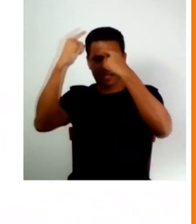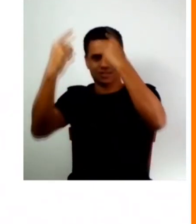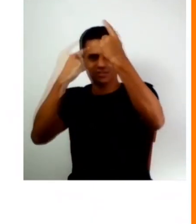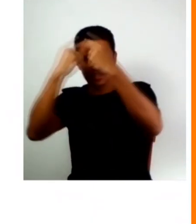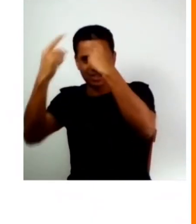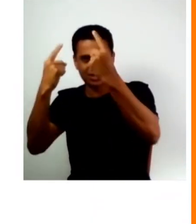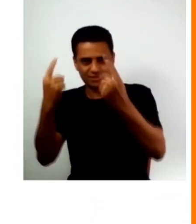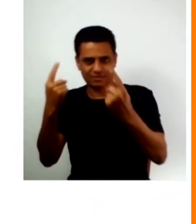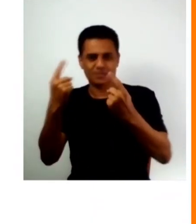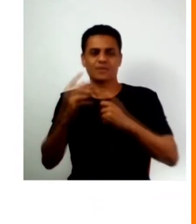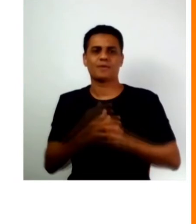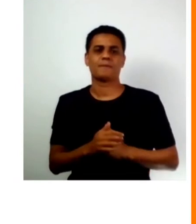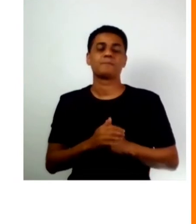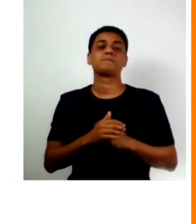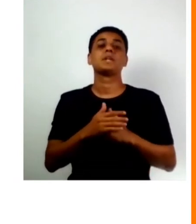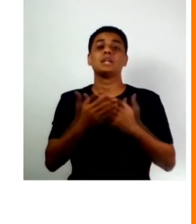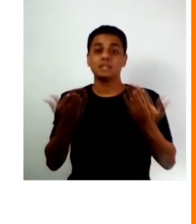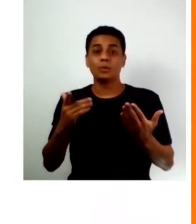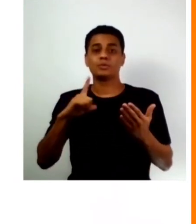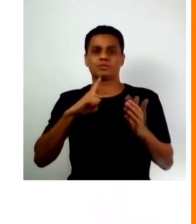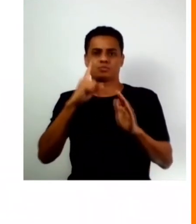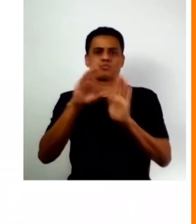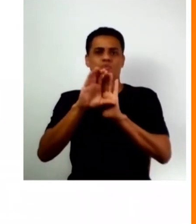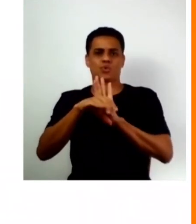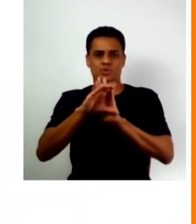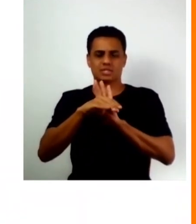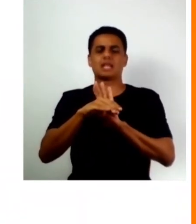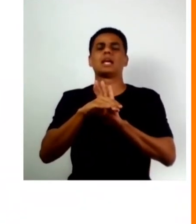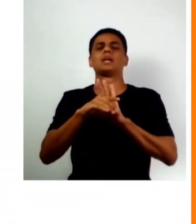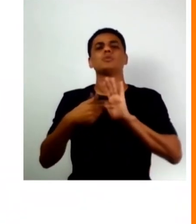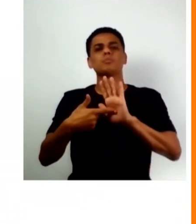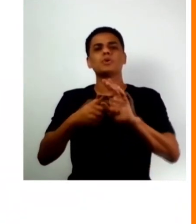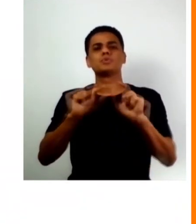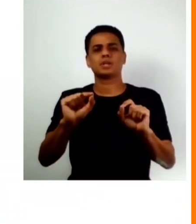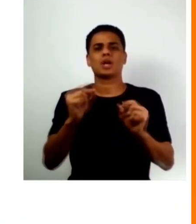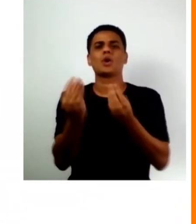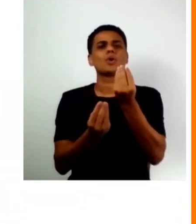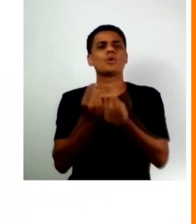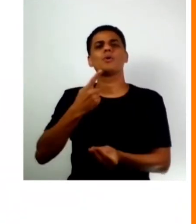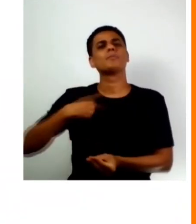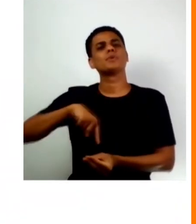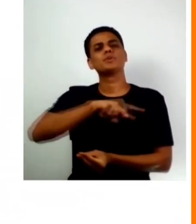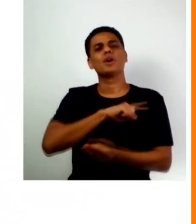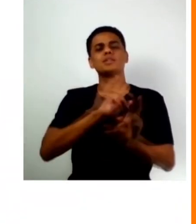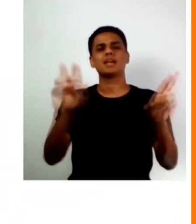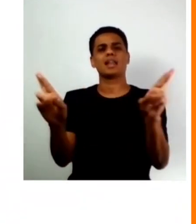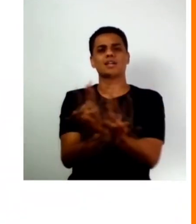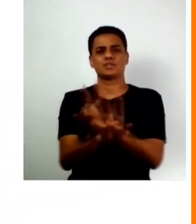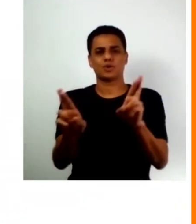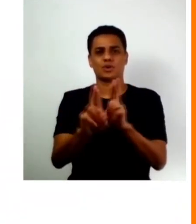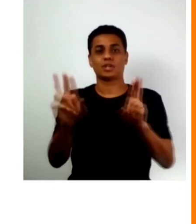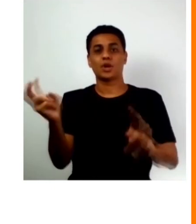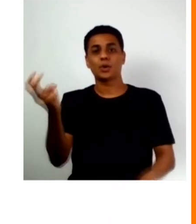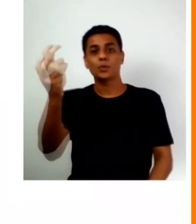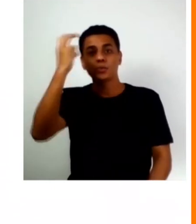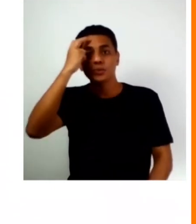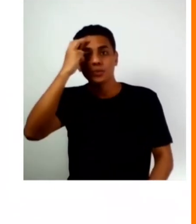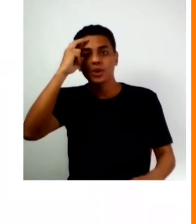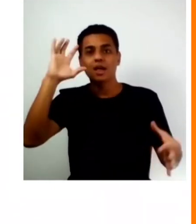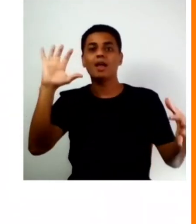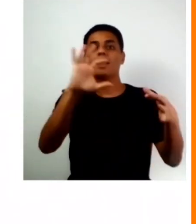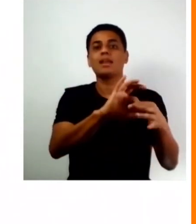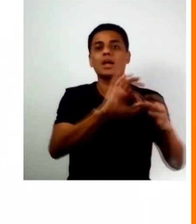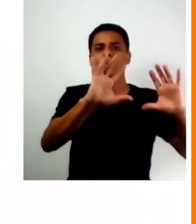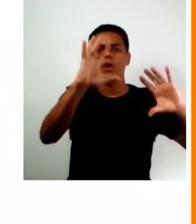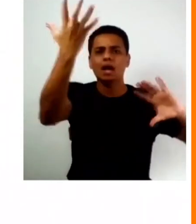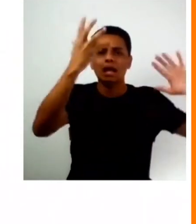hai un concepto que é como relacionamos a cultura con a crisis climática, o medio ambiente, etc.